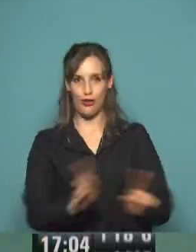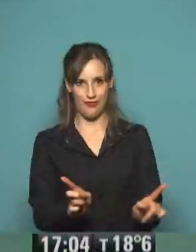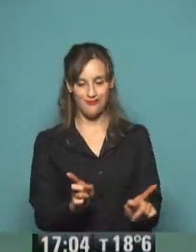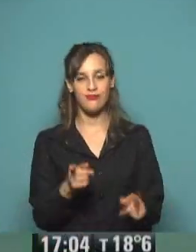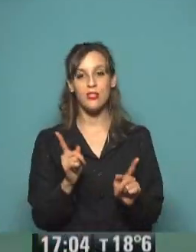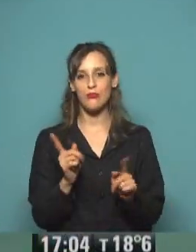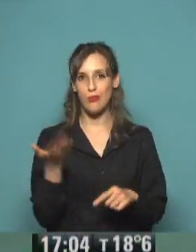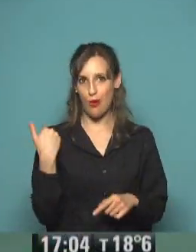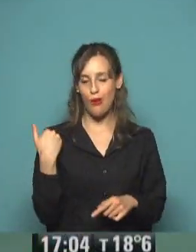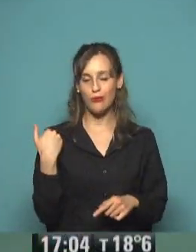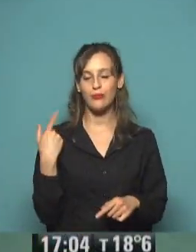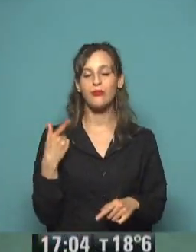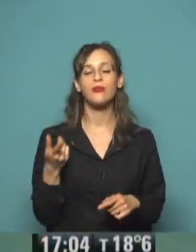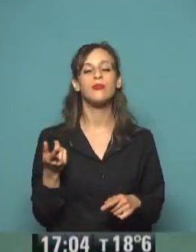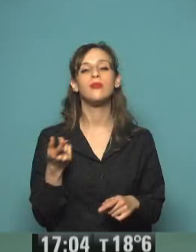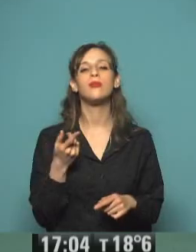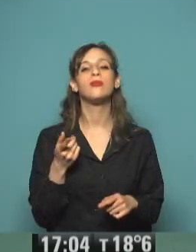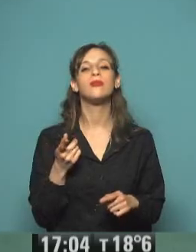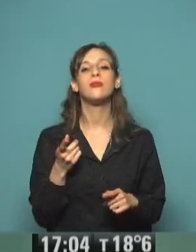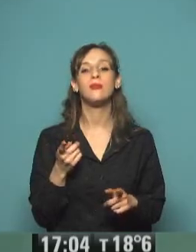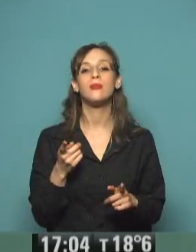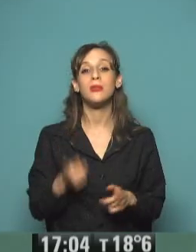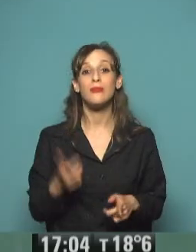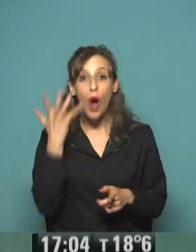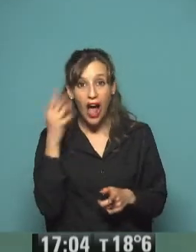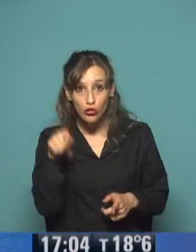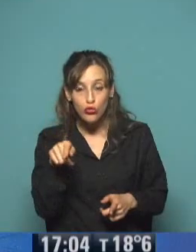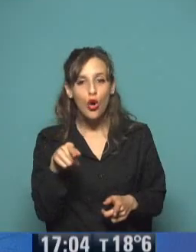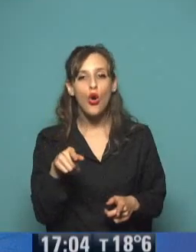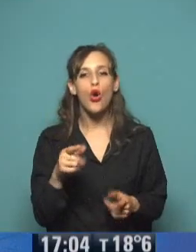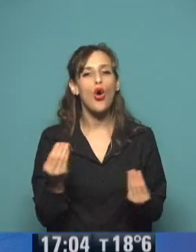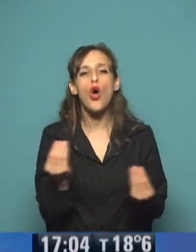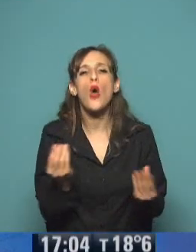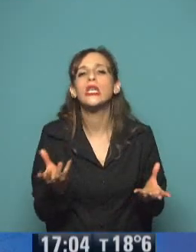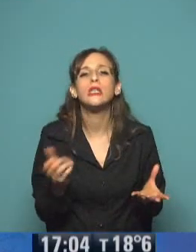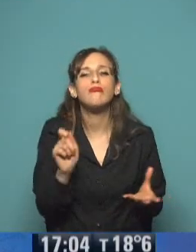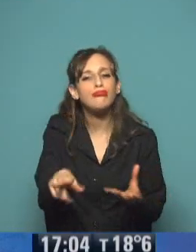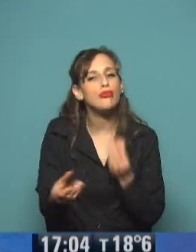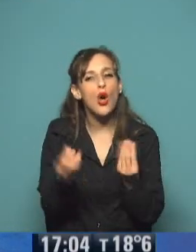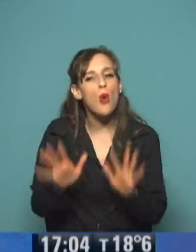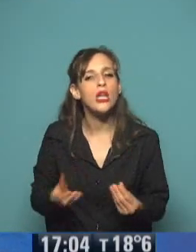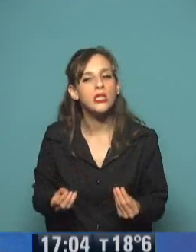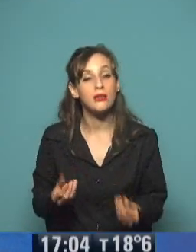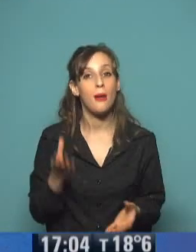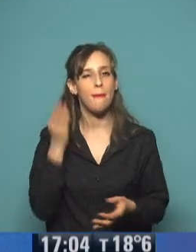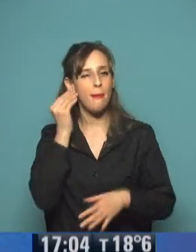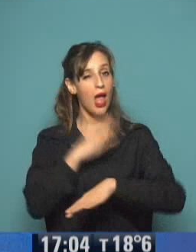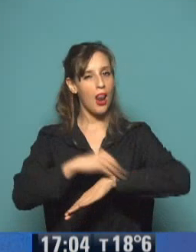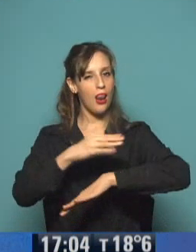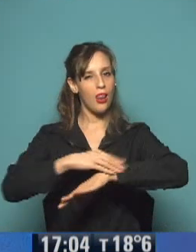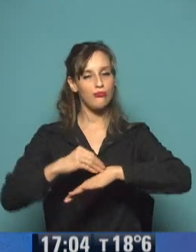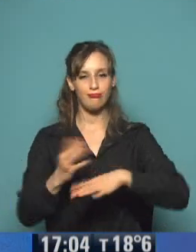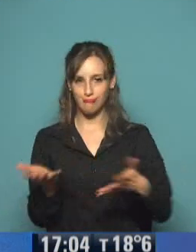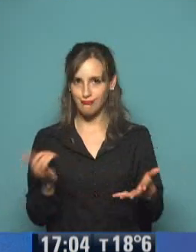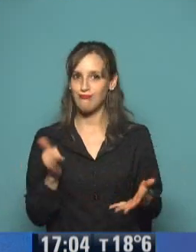De luce. En este caso, en este gatito, ¿qué luce? Y luce su pelaje. Claro,